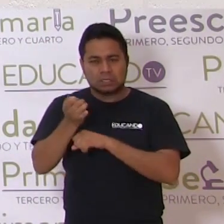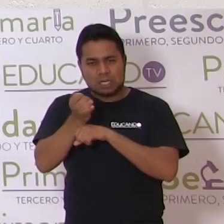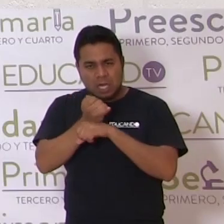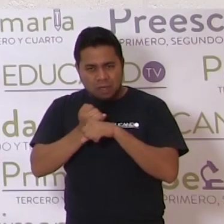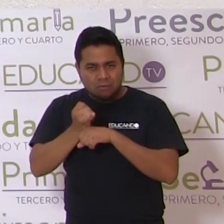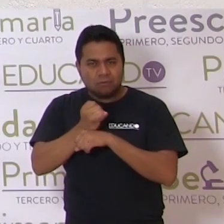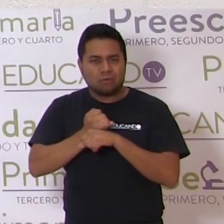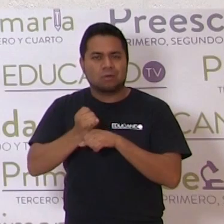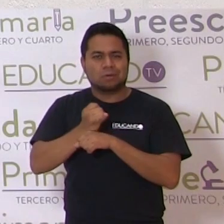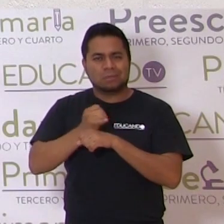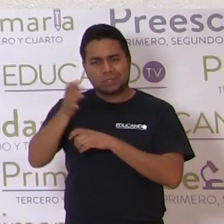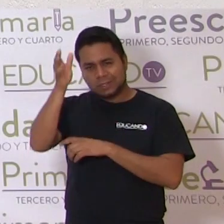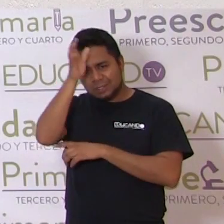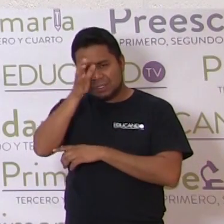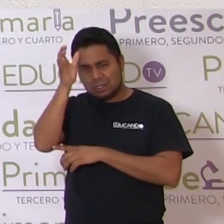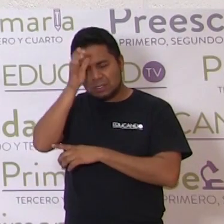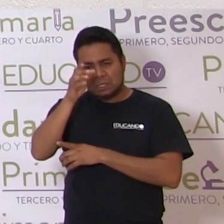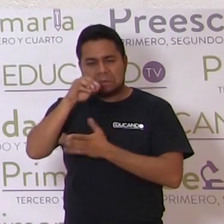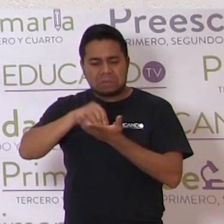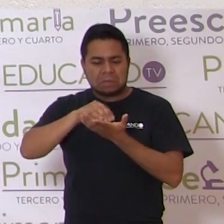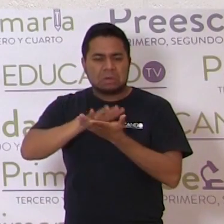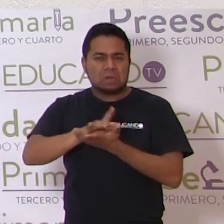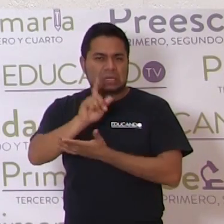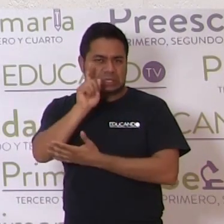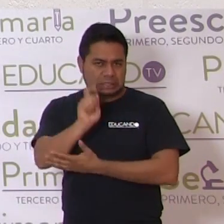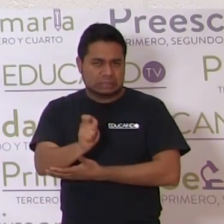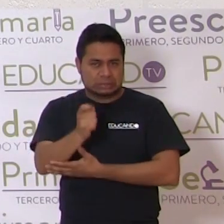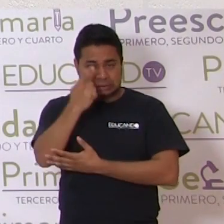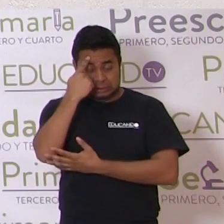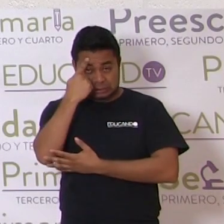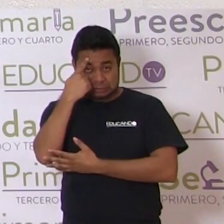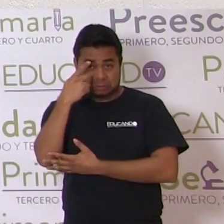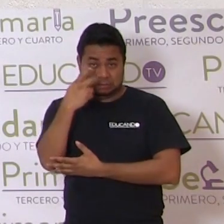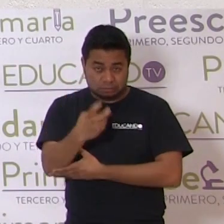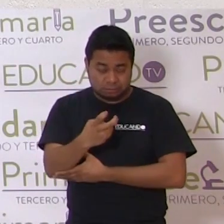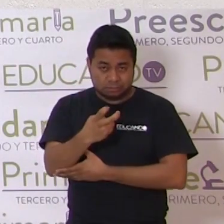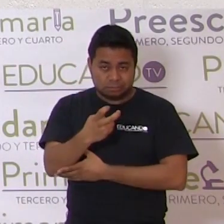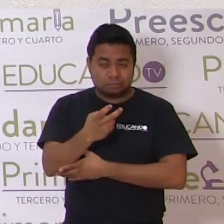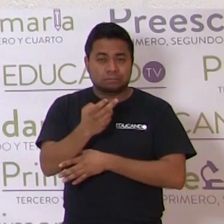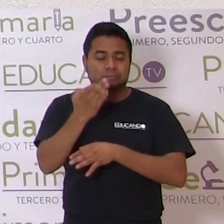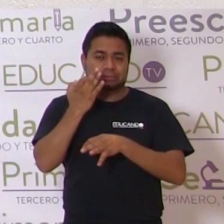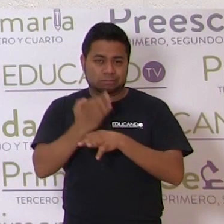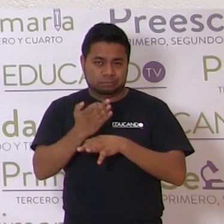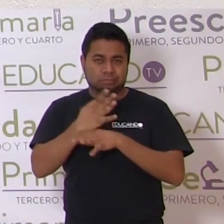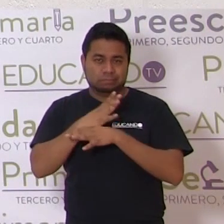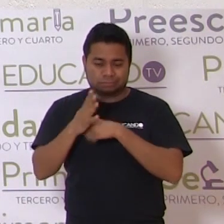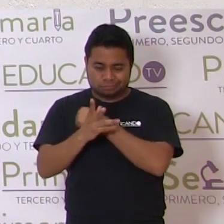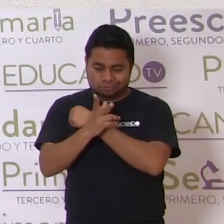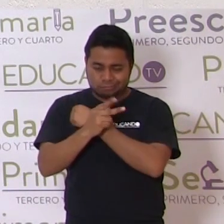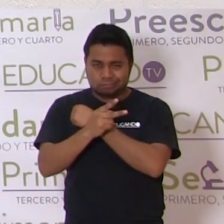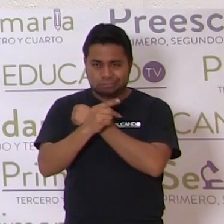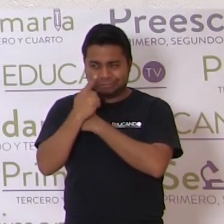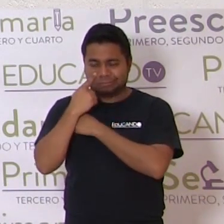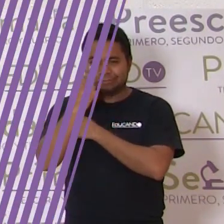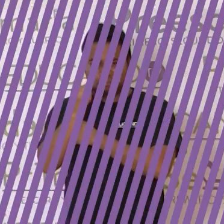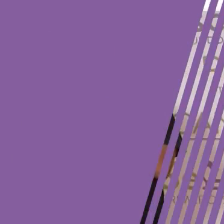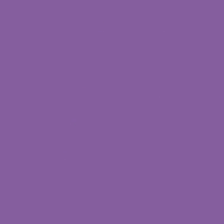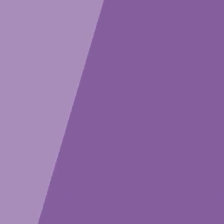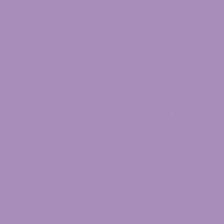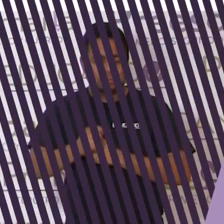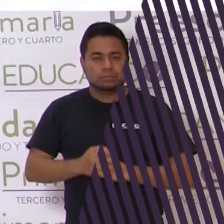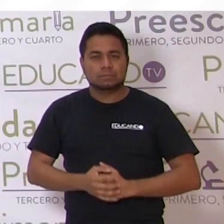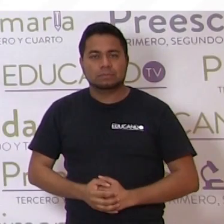informe científico. Para lo cual vamos a ver lo siguiente en la pantalla. Adelante, por